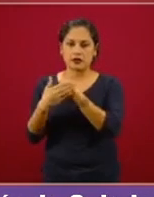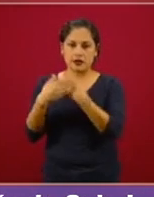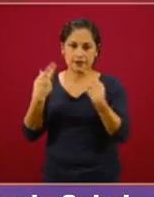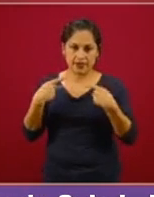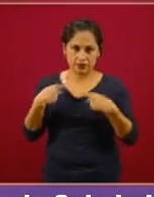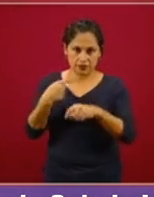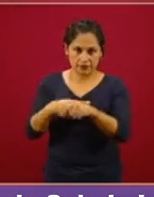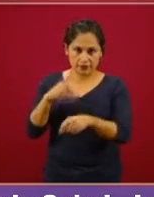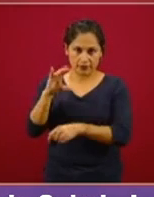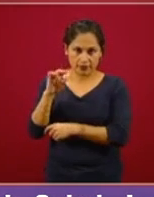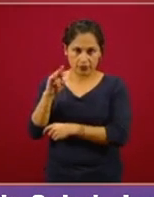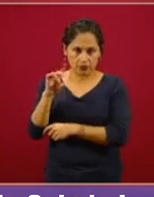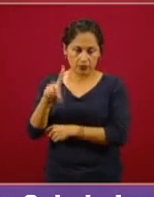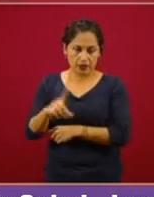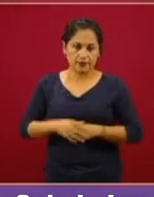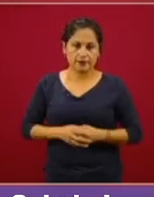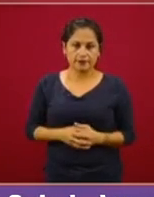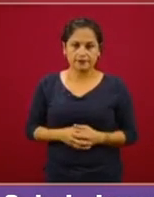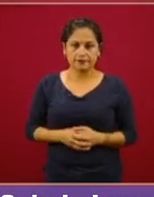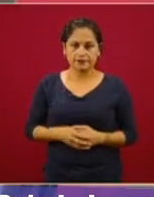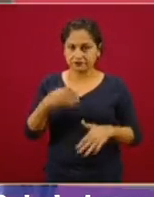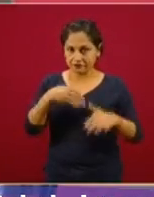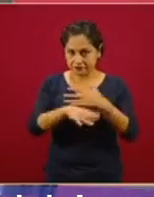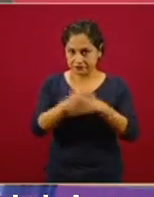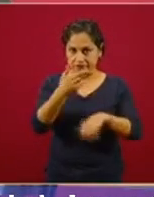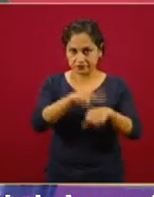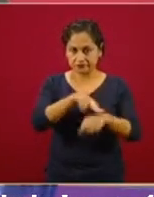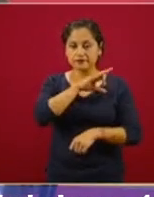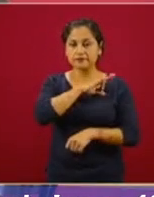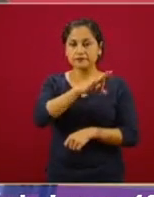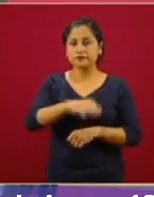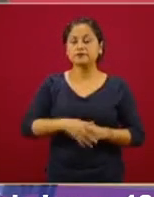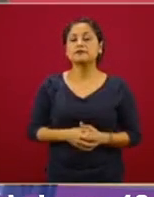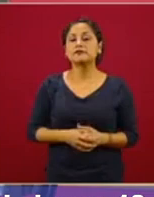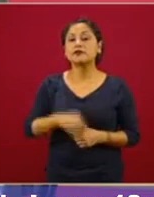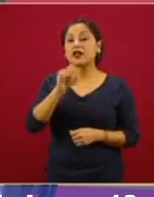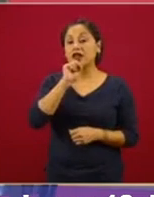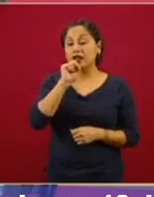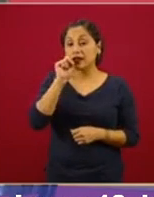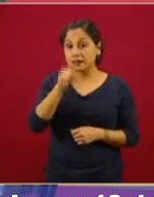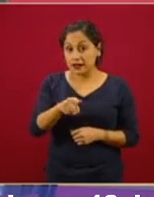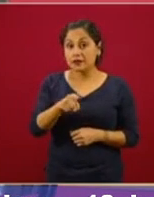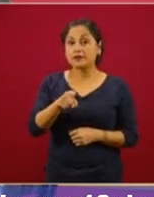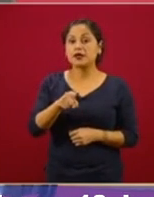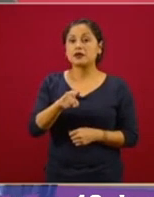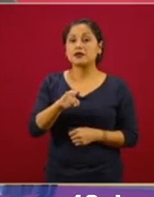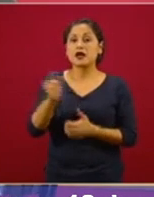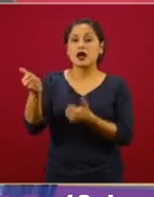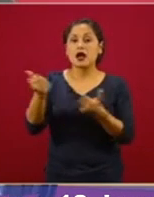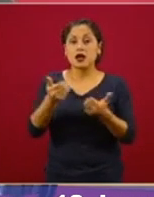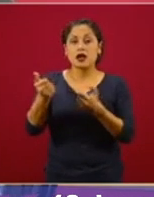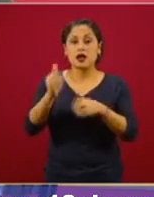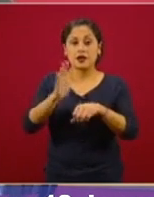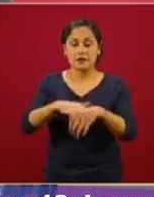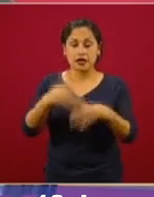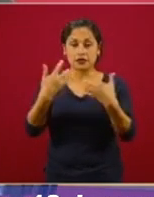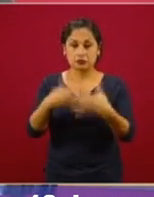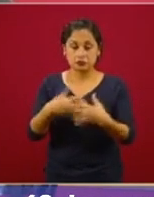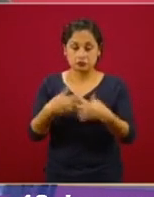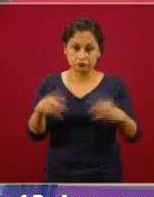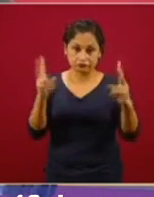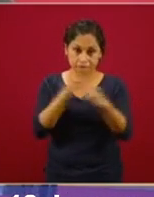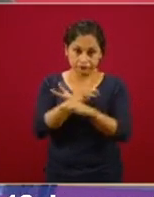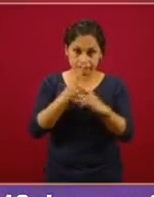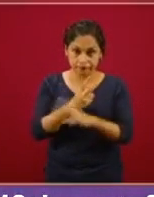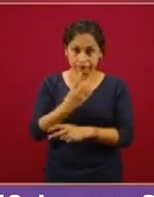difícil procuración, incluyendo los ventiladores mecánicos que han